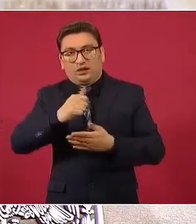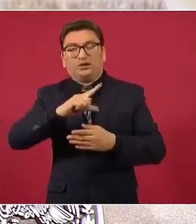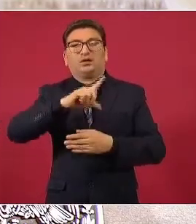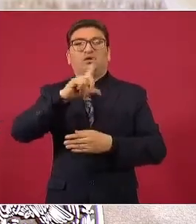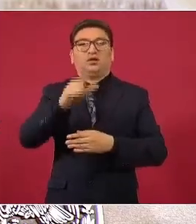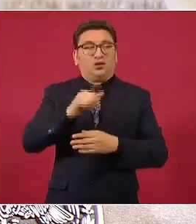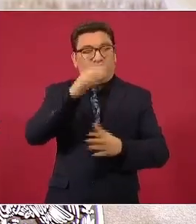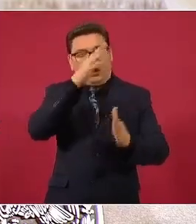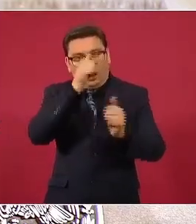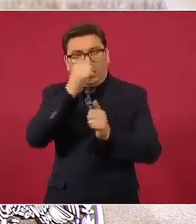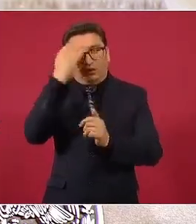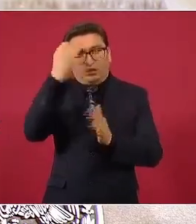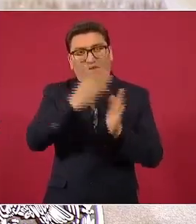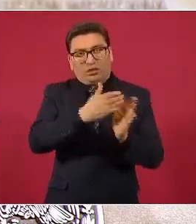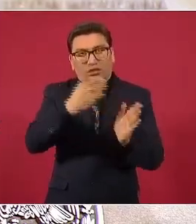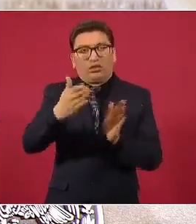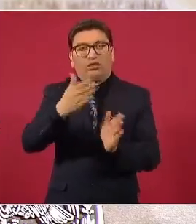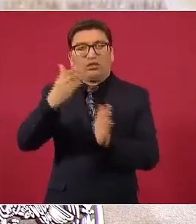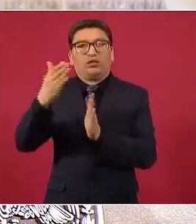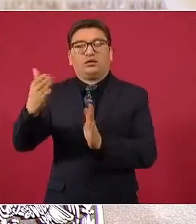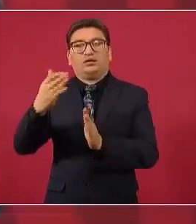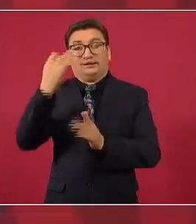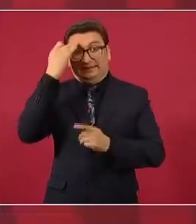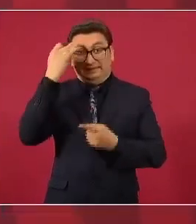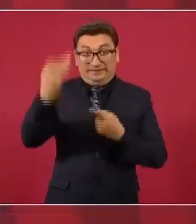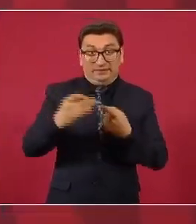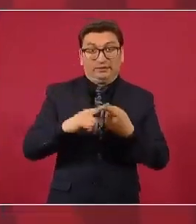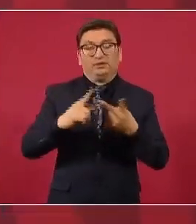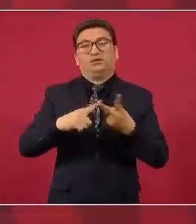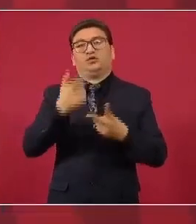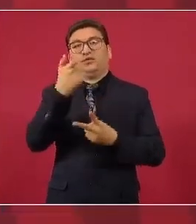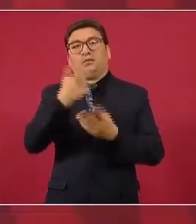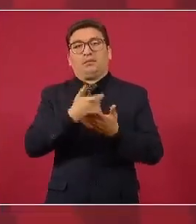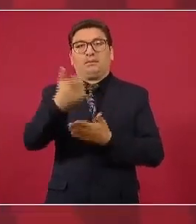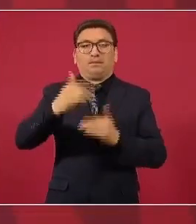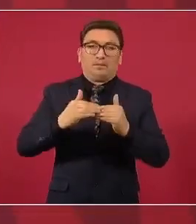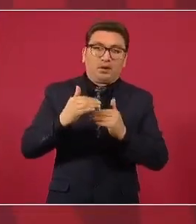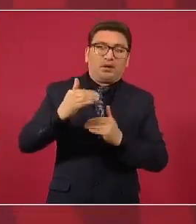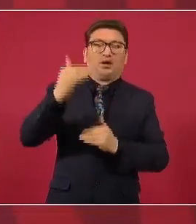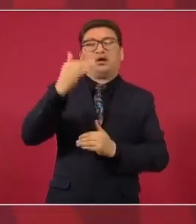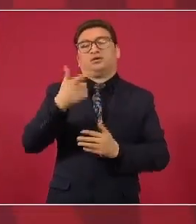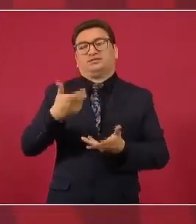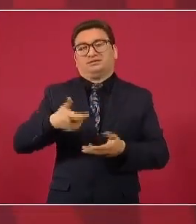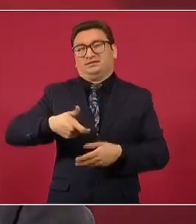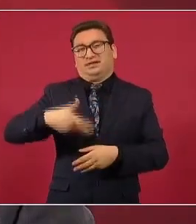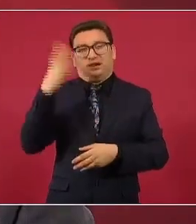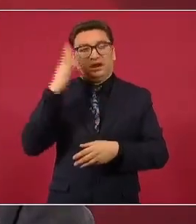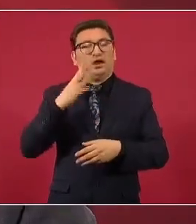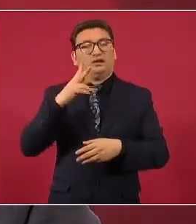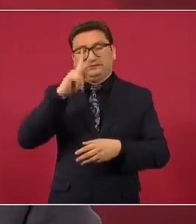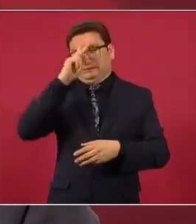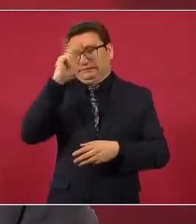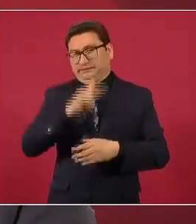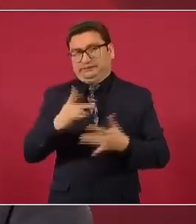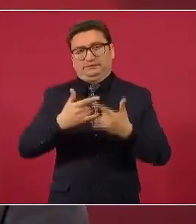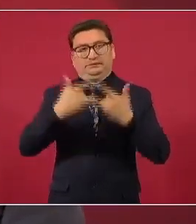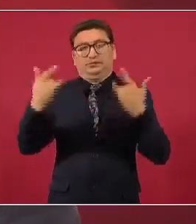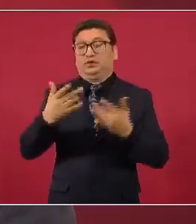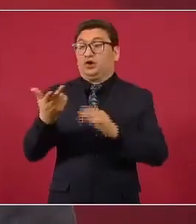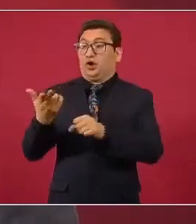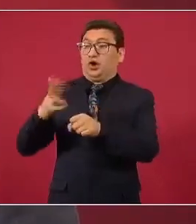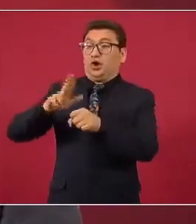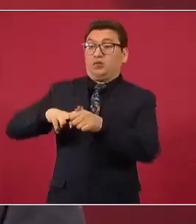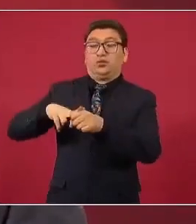los convenios de ampliación, no solamente del tiempo, sino también del monto, y esas historias terribles que hemos tenido de hospitales que